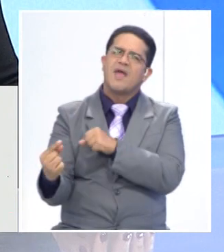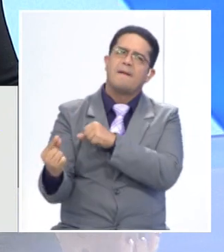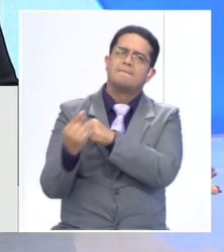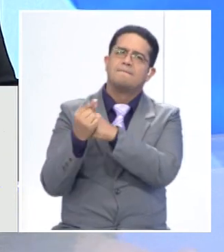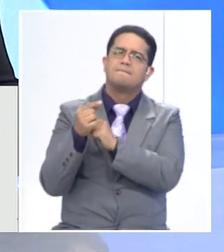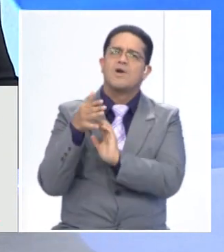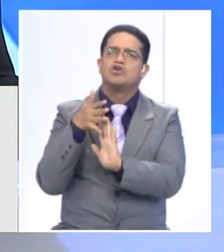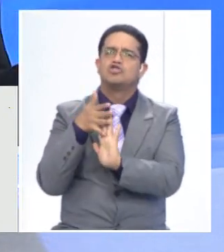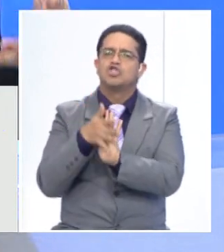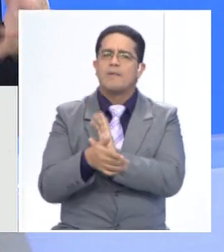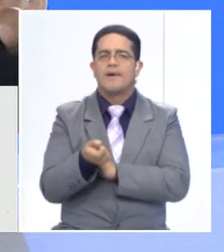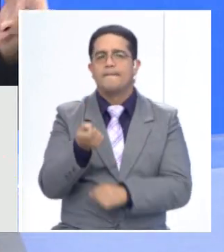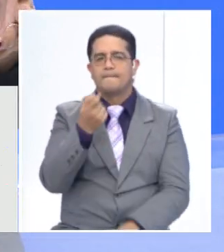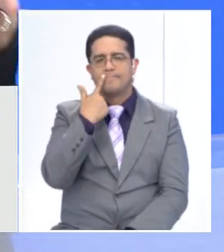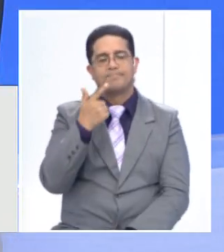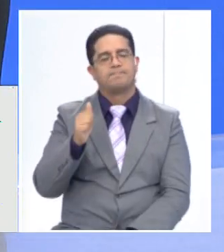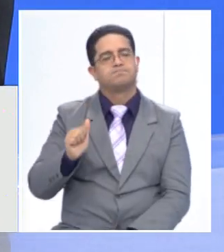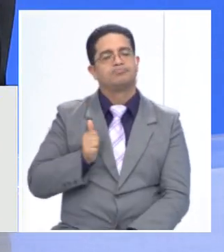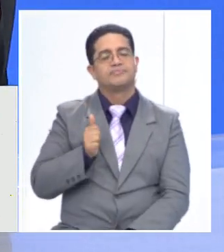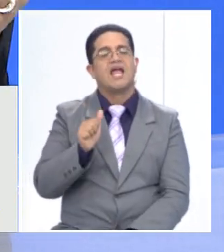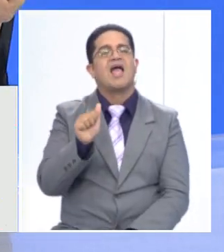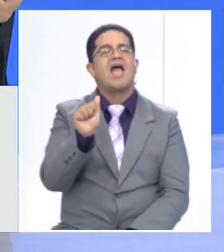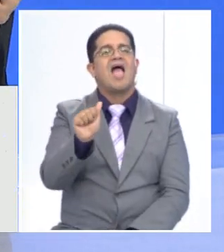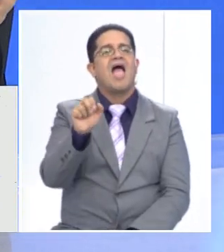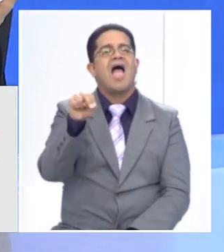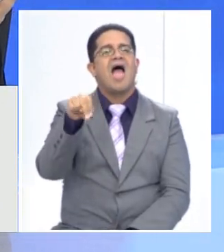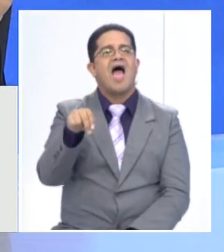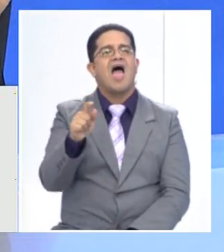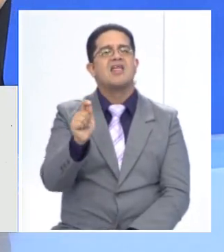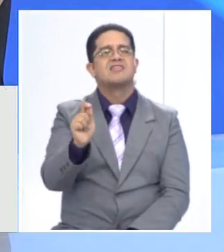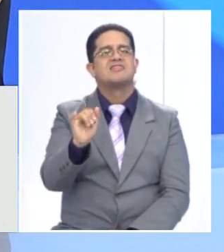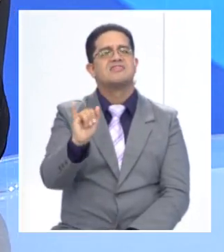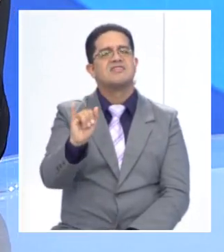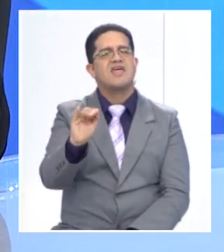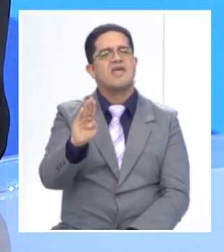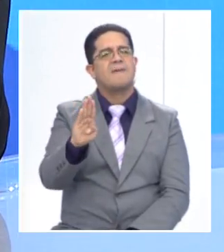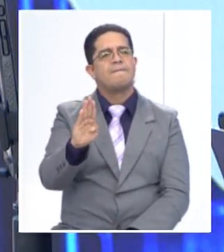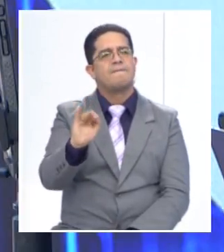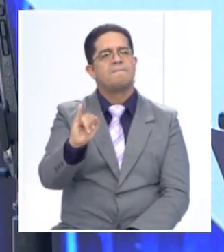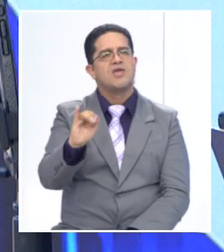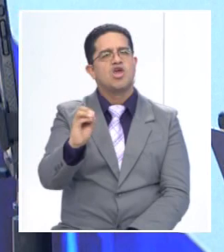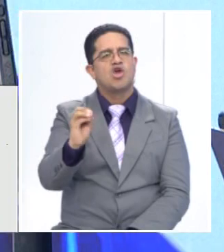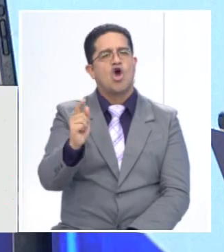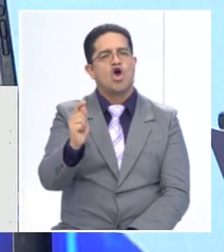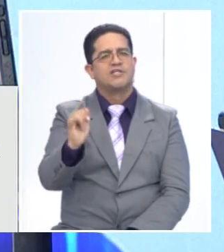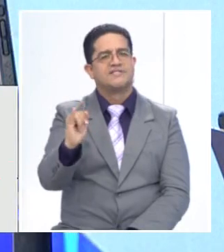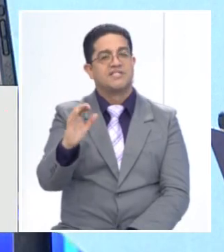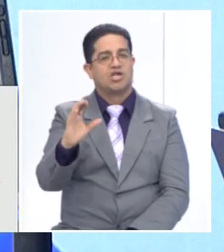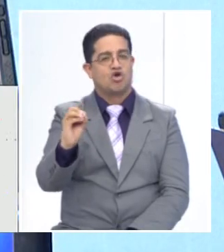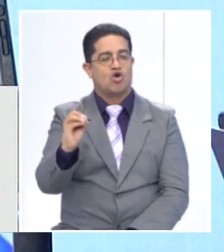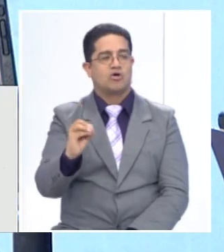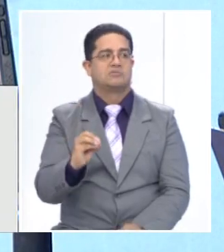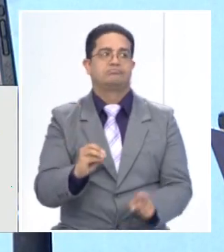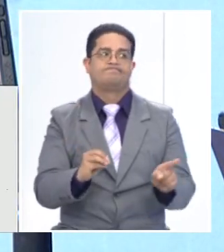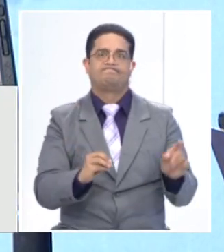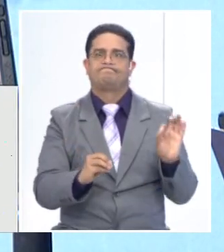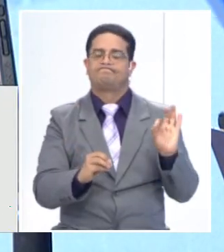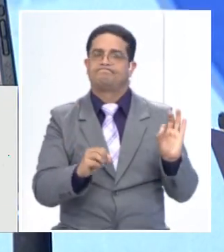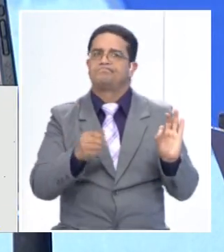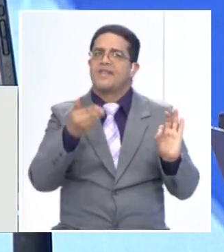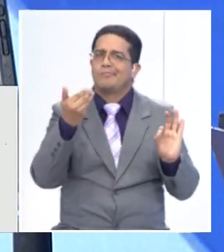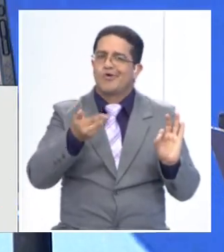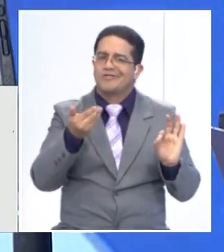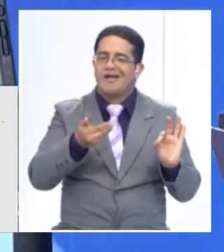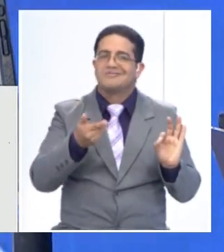los antibióticos, si es tratado con antibioticoterapia. Es muy importante que nosotros tomemos conciencia de